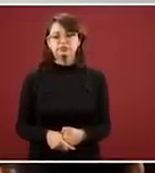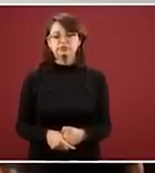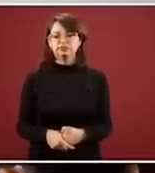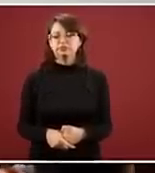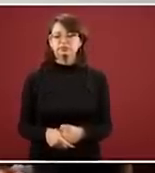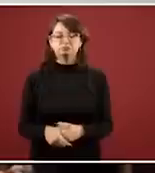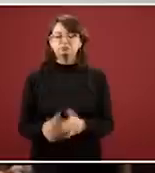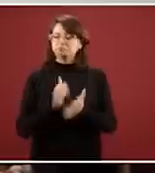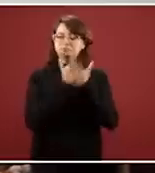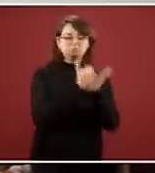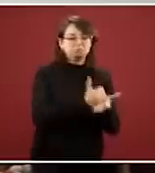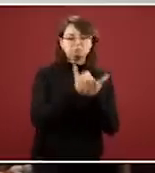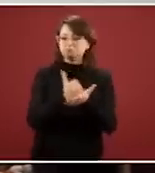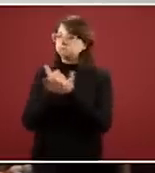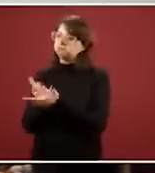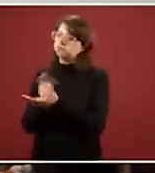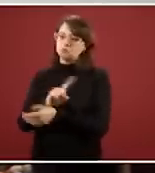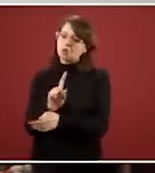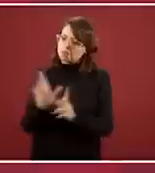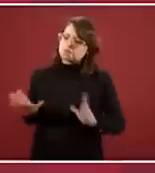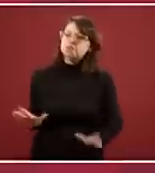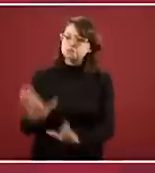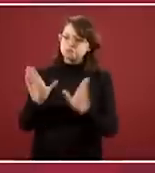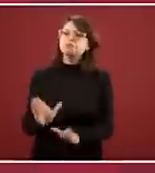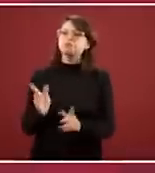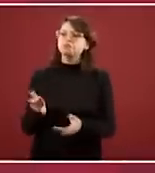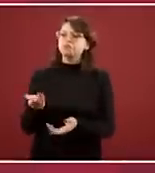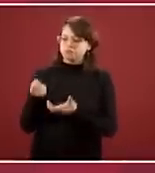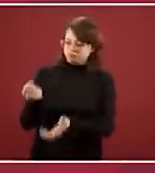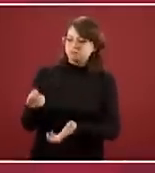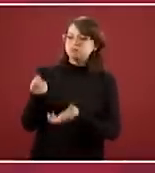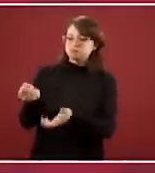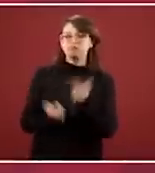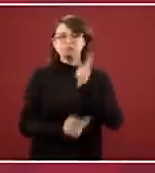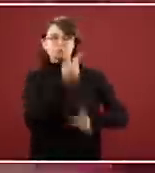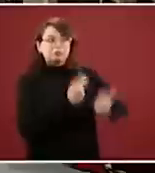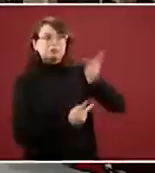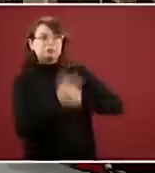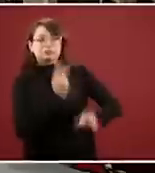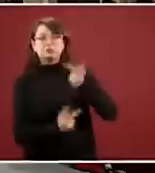alentó para que se endeudaran, sobre todo con este tipo de obras.